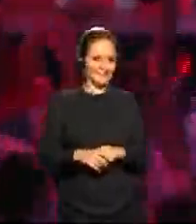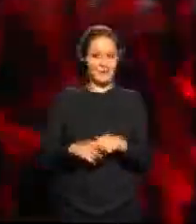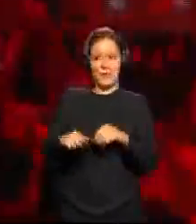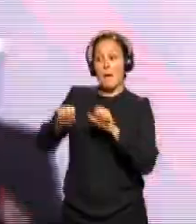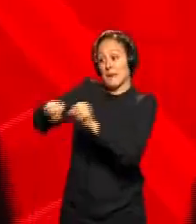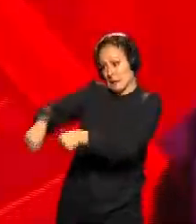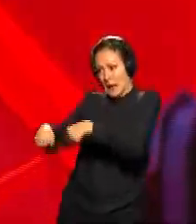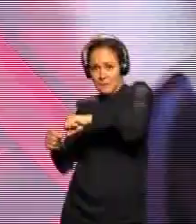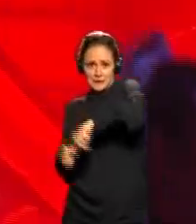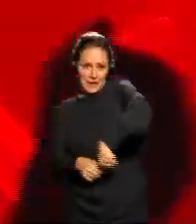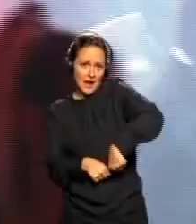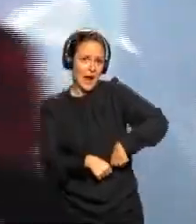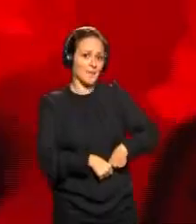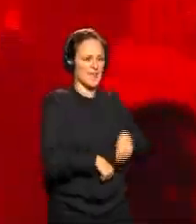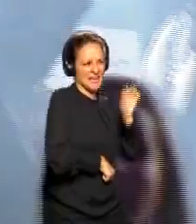¡Perrea, perrea!